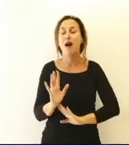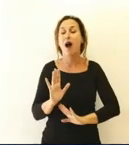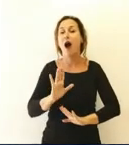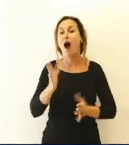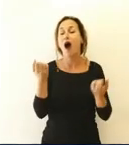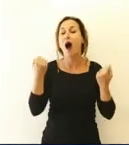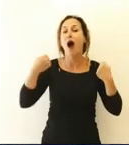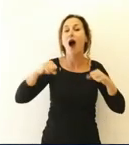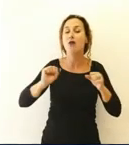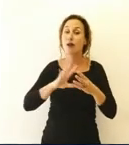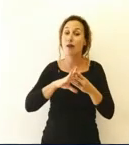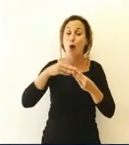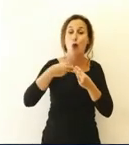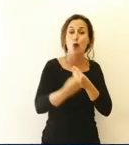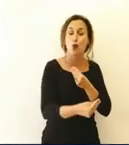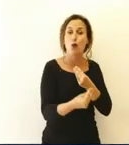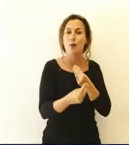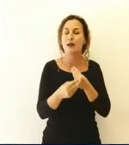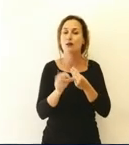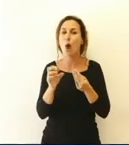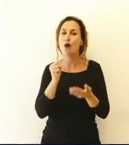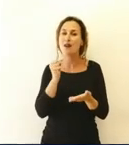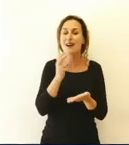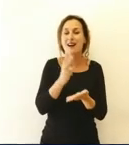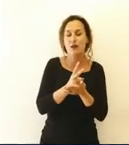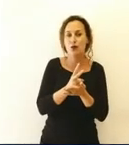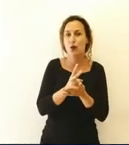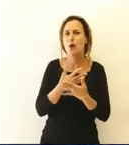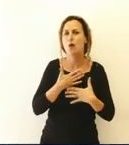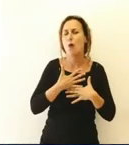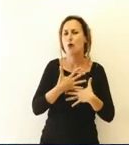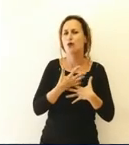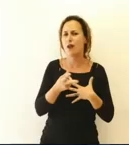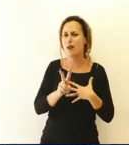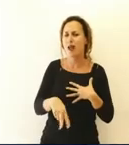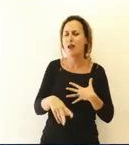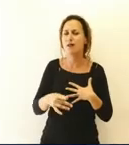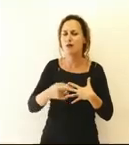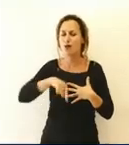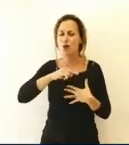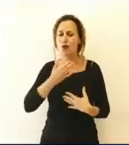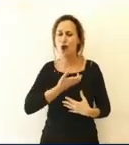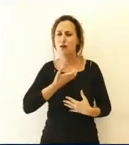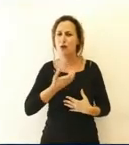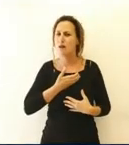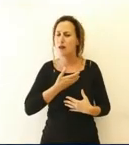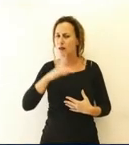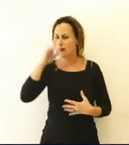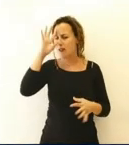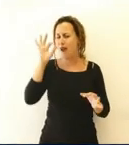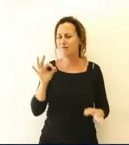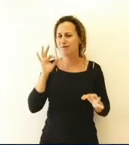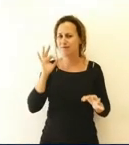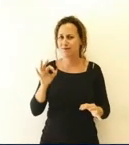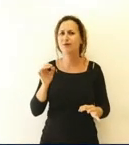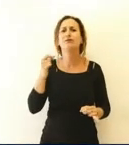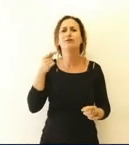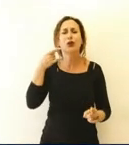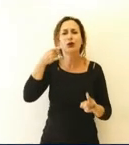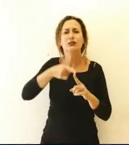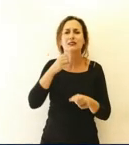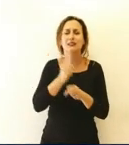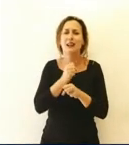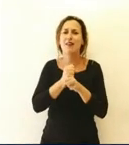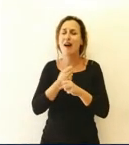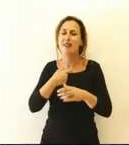documento a este reto es voluntaria, en el Ayuntamiento estamos convencidos de que trabajar por un desarrollo urbano sostenible ya no